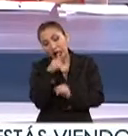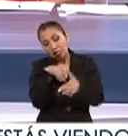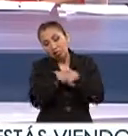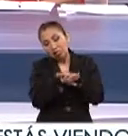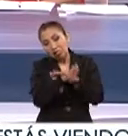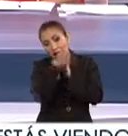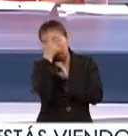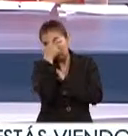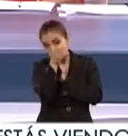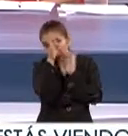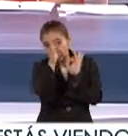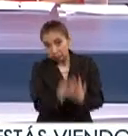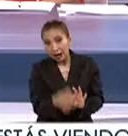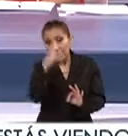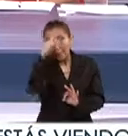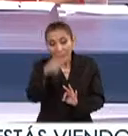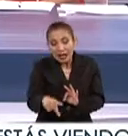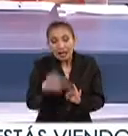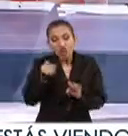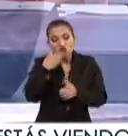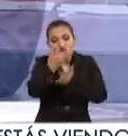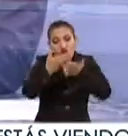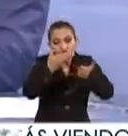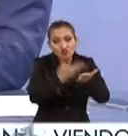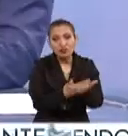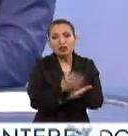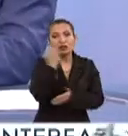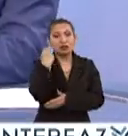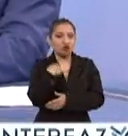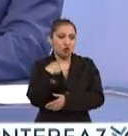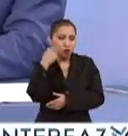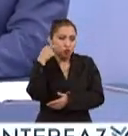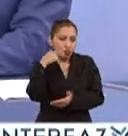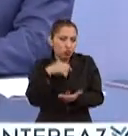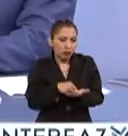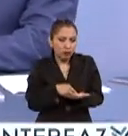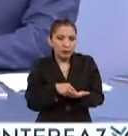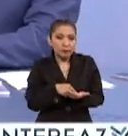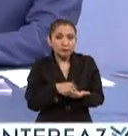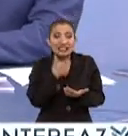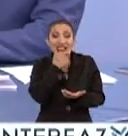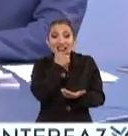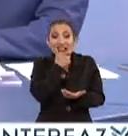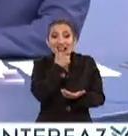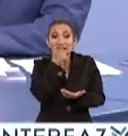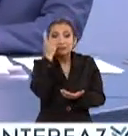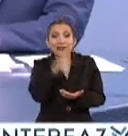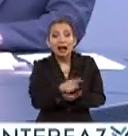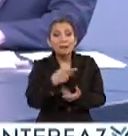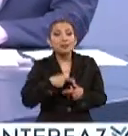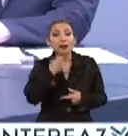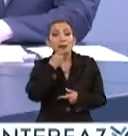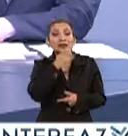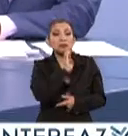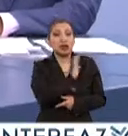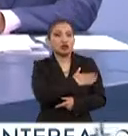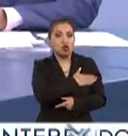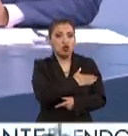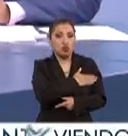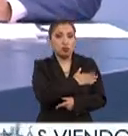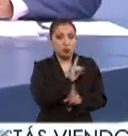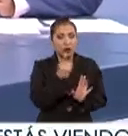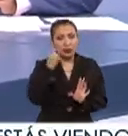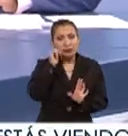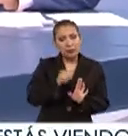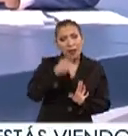entrar seriamente en México y ofrecer lo que yo creo que es el inglés para hispanohablantes, porque